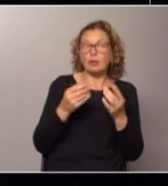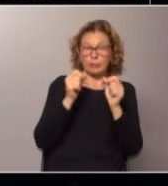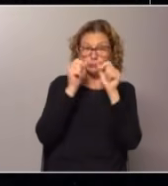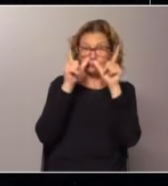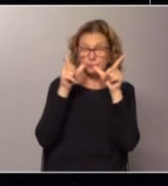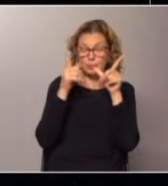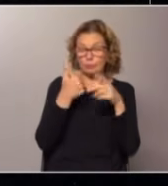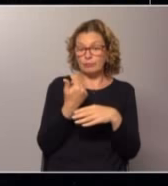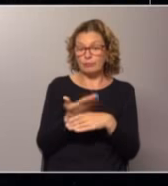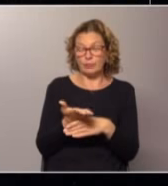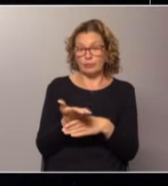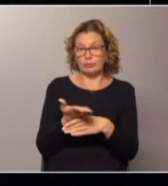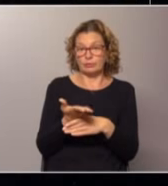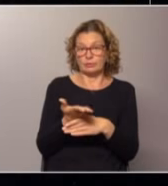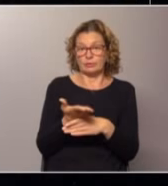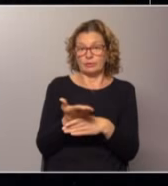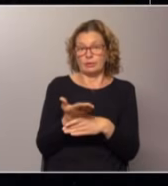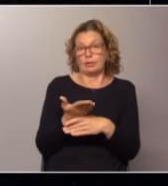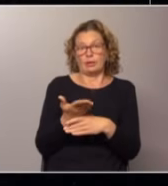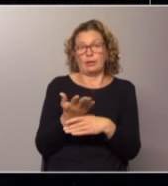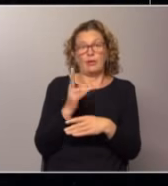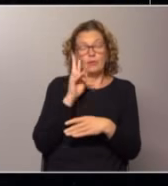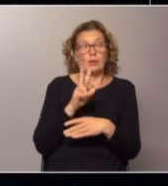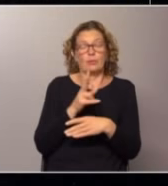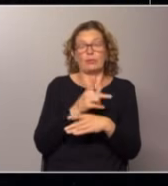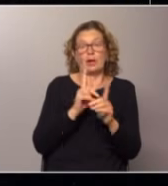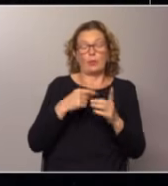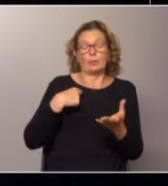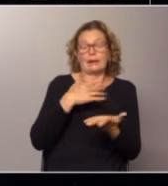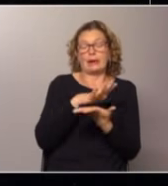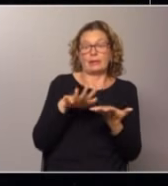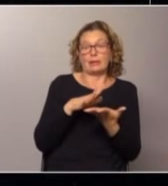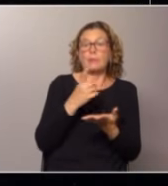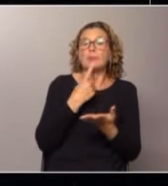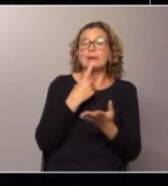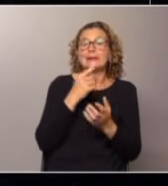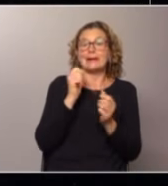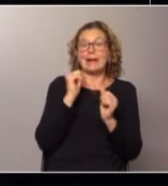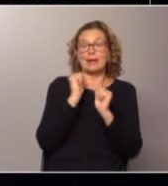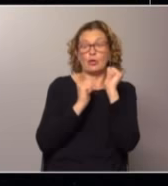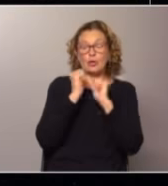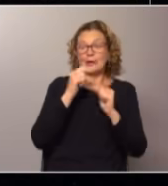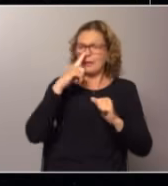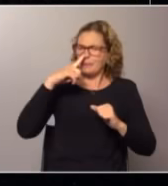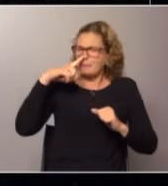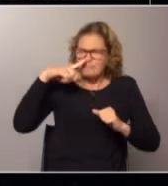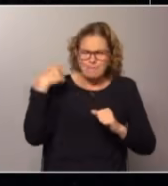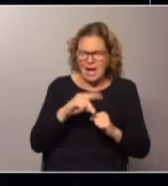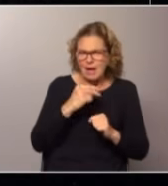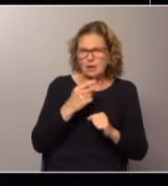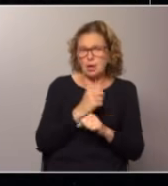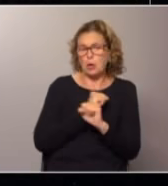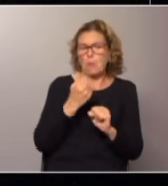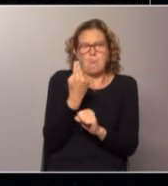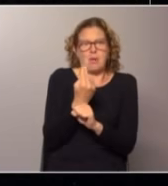ojos tenemos por delante tenemos unos una realidad social política económica que va a toda velocidad que no pide